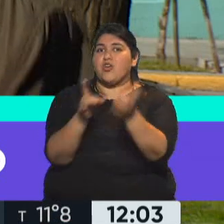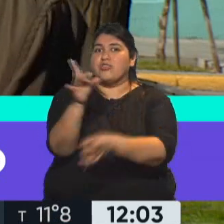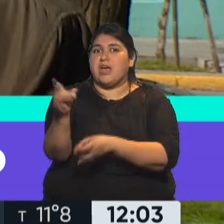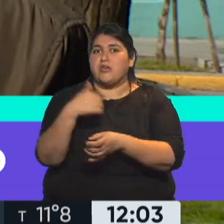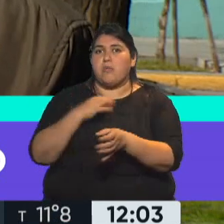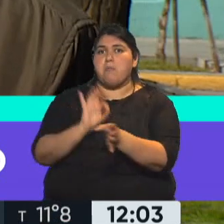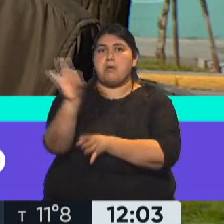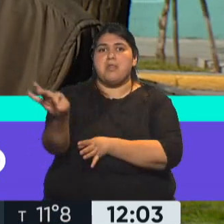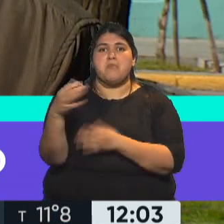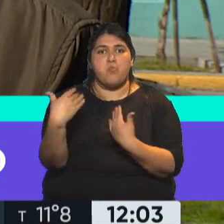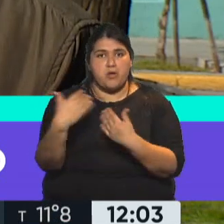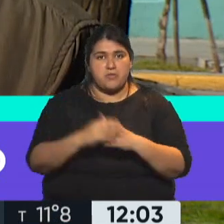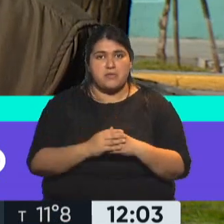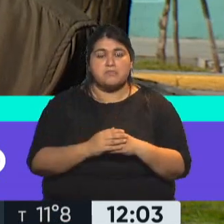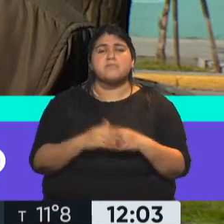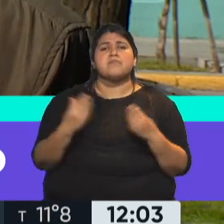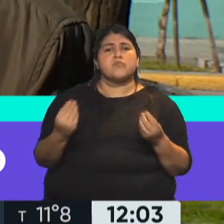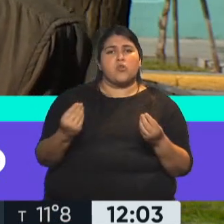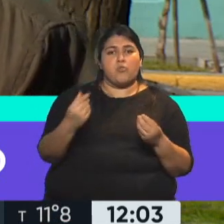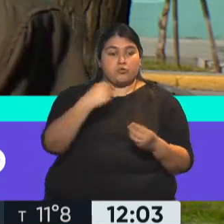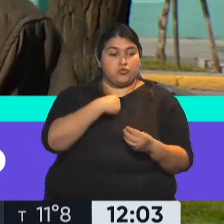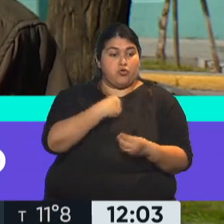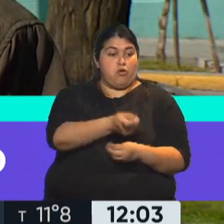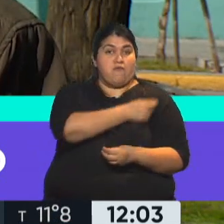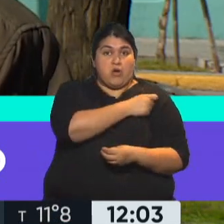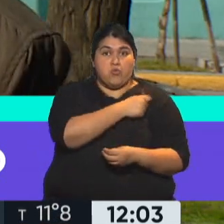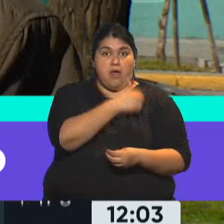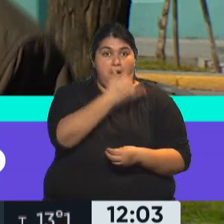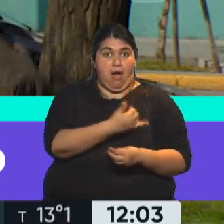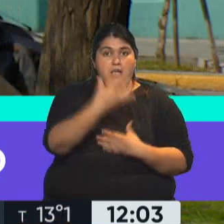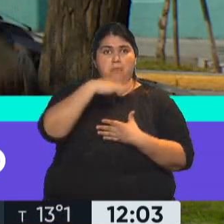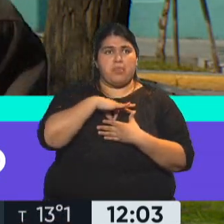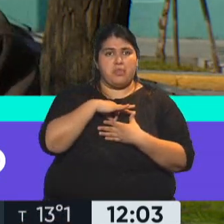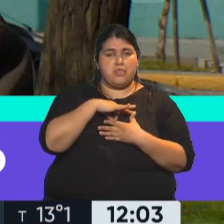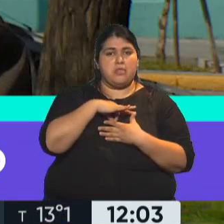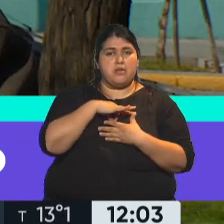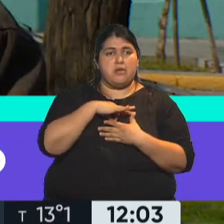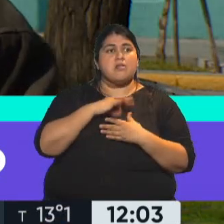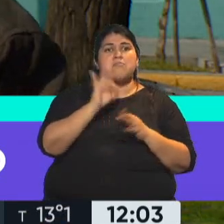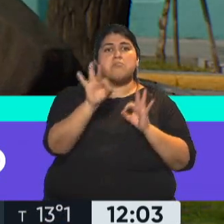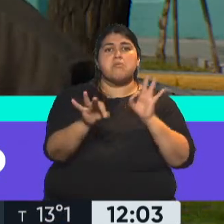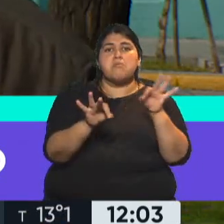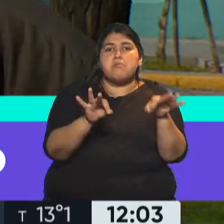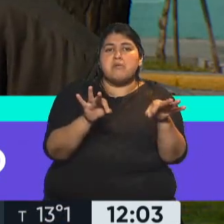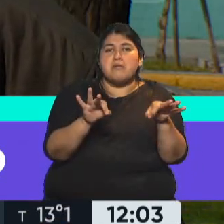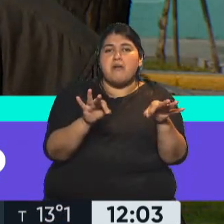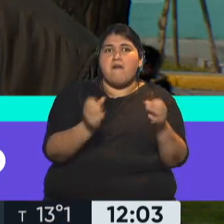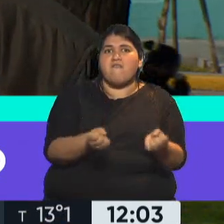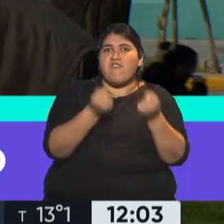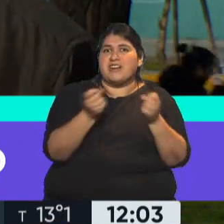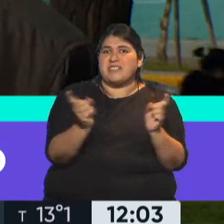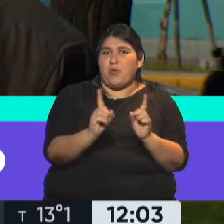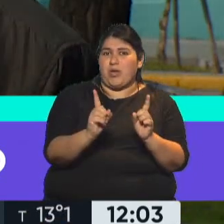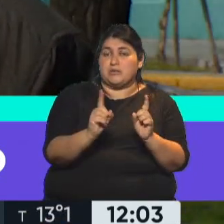decimos a cuantos infectó como vacunado aunque por de virus a menos personas que si yo no estoy vacunado